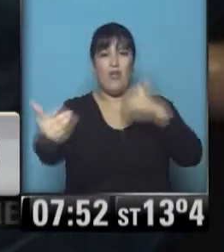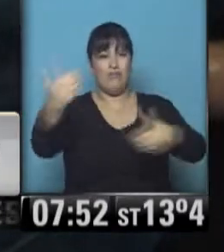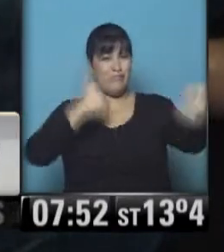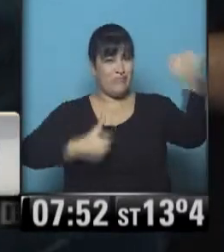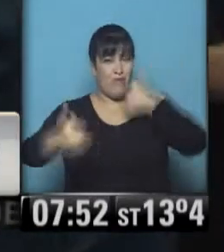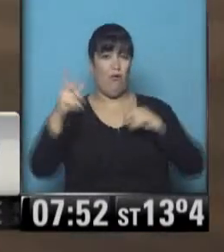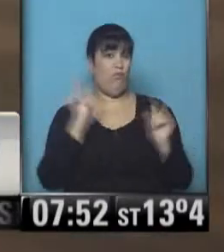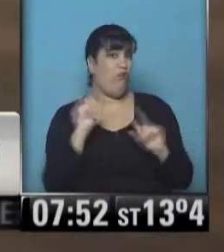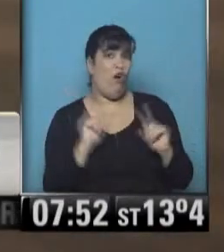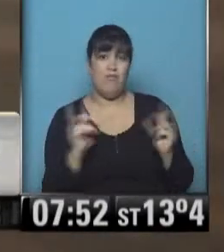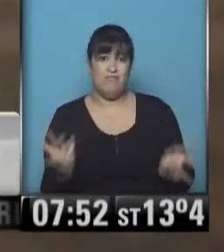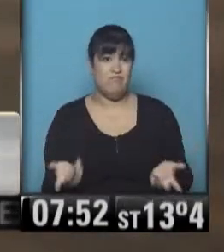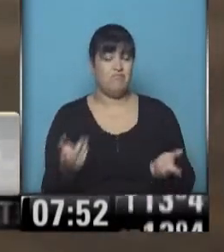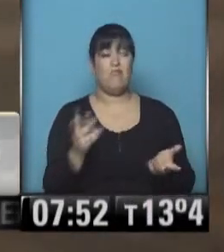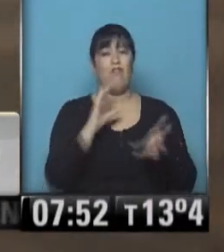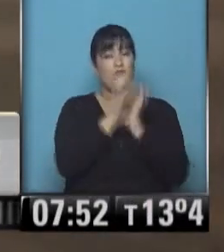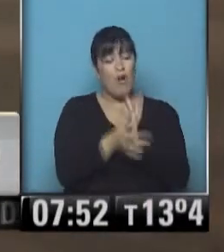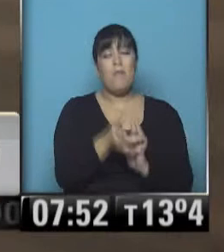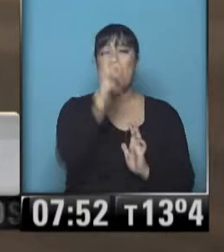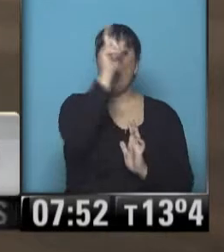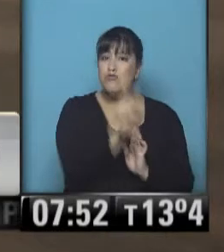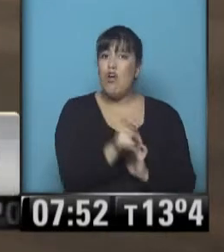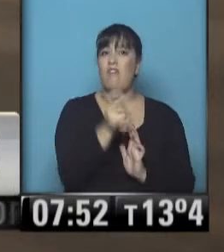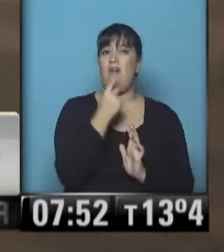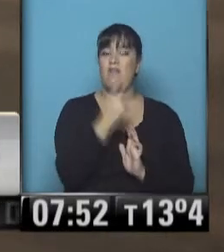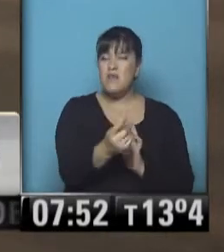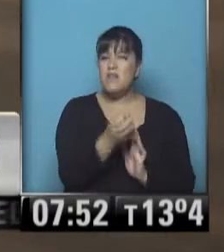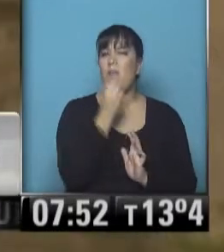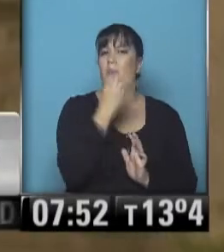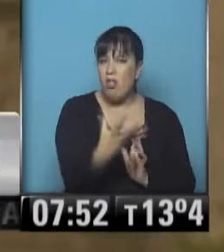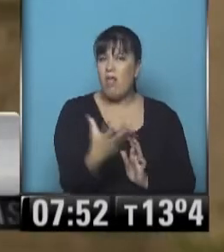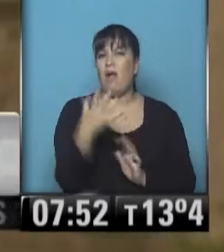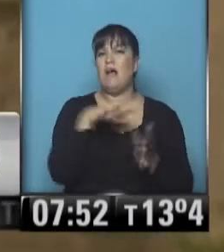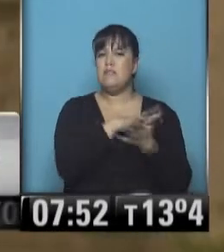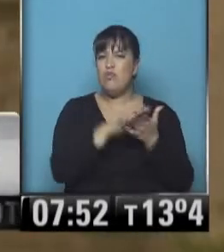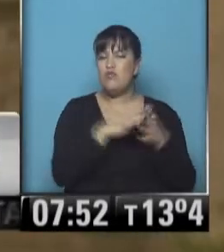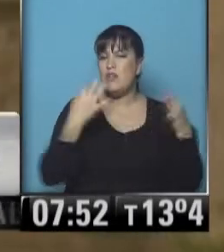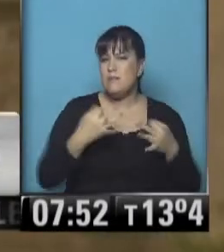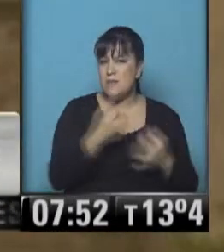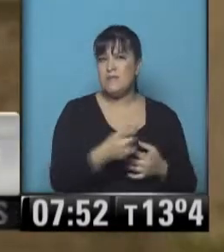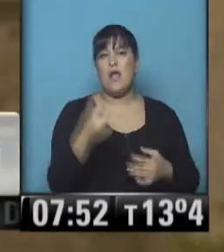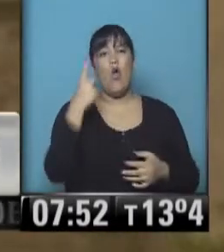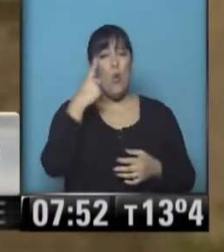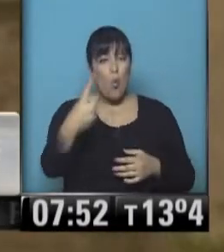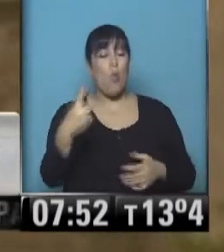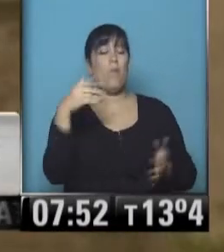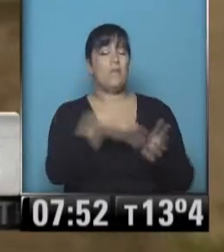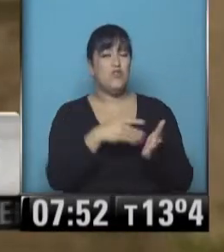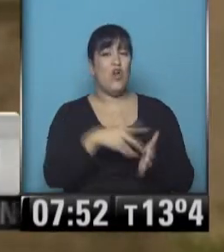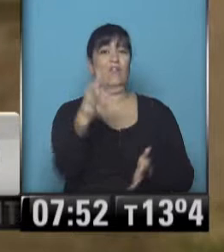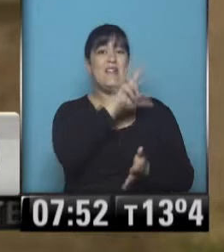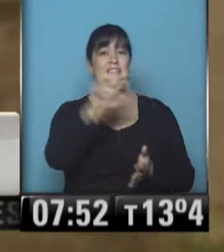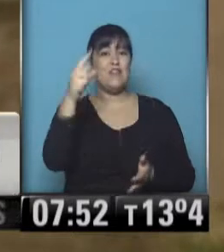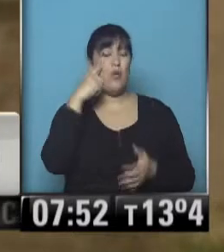casos a manifestar que tienen una situación particular. 1.300.000 estudiantes, de los cuales